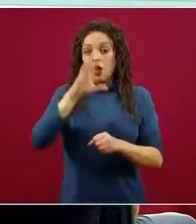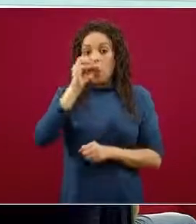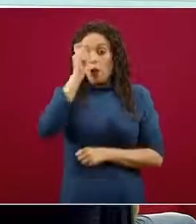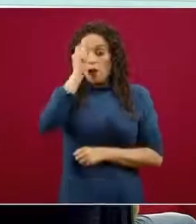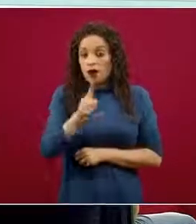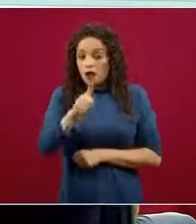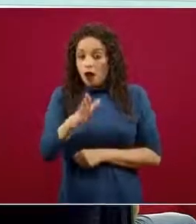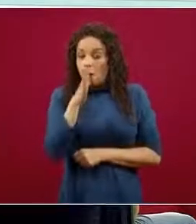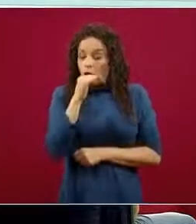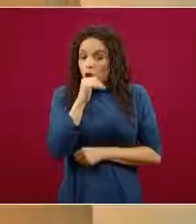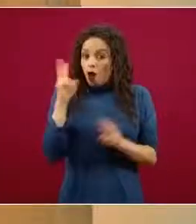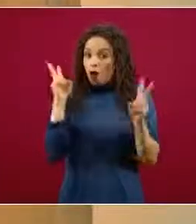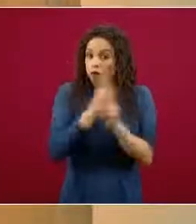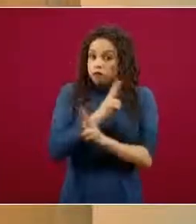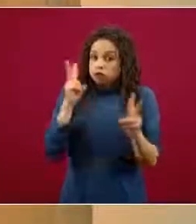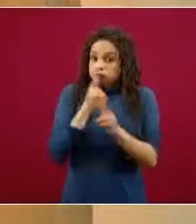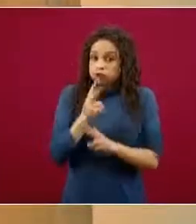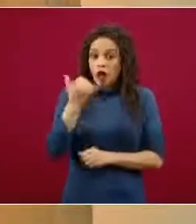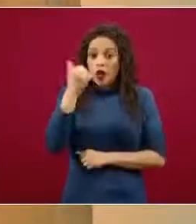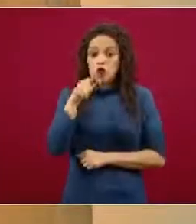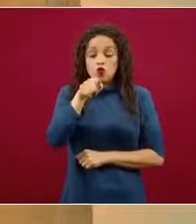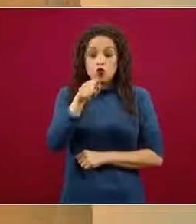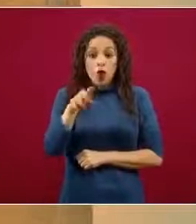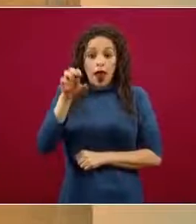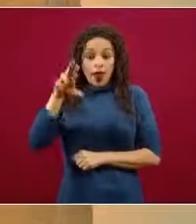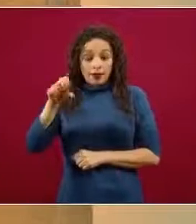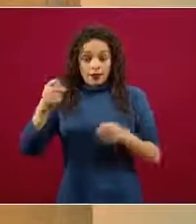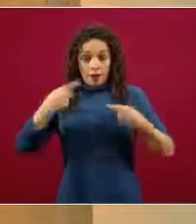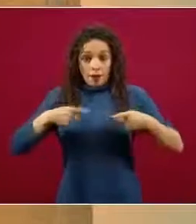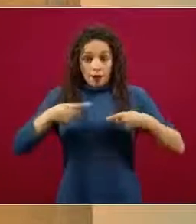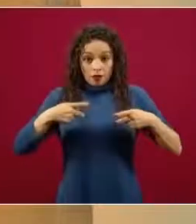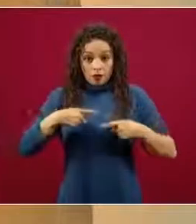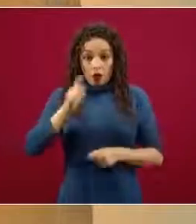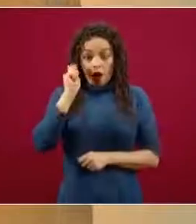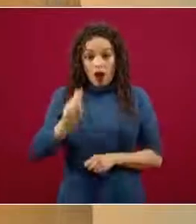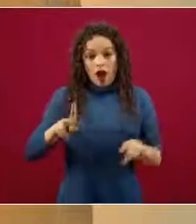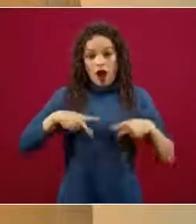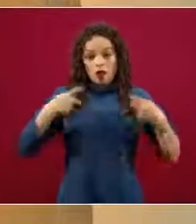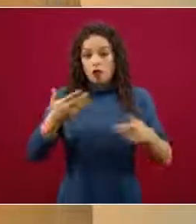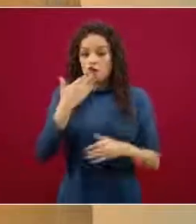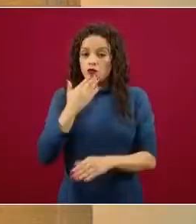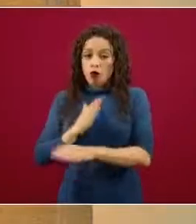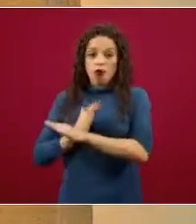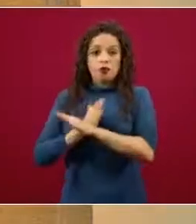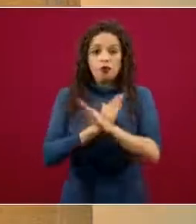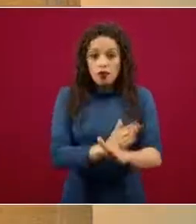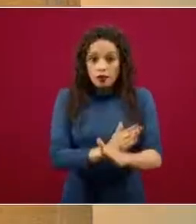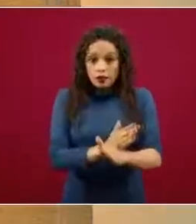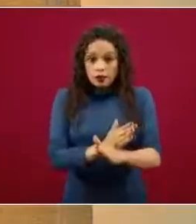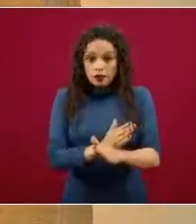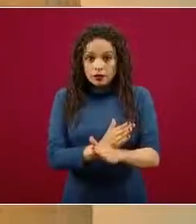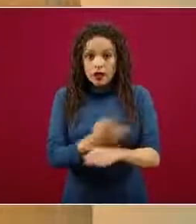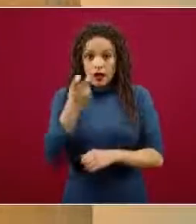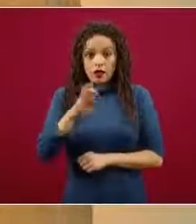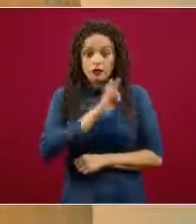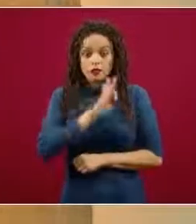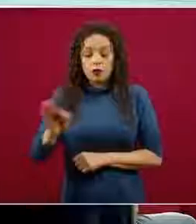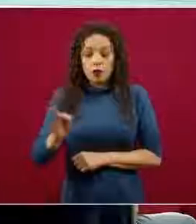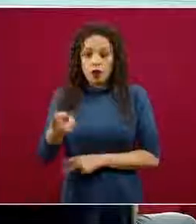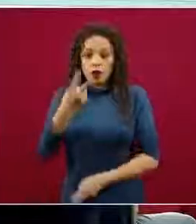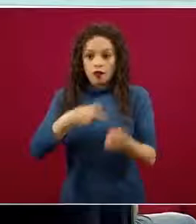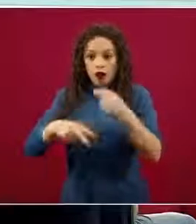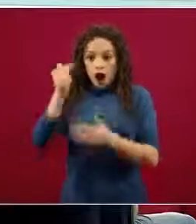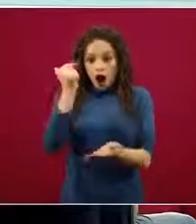y perteneces a uno de los grupos de mayor vulnerabilidad para presentar síntomas graves